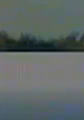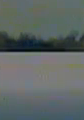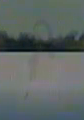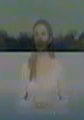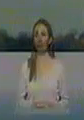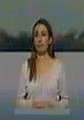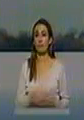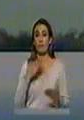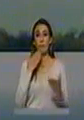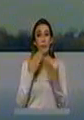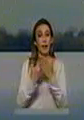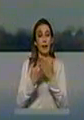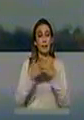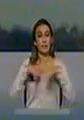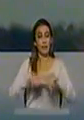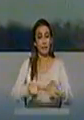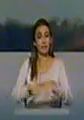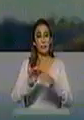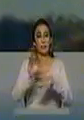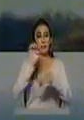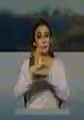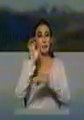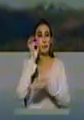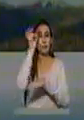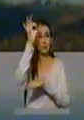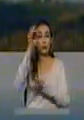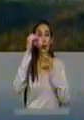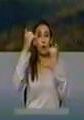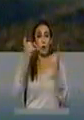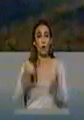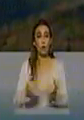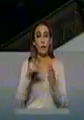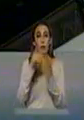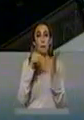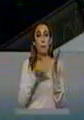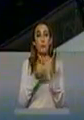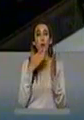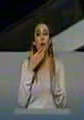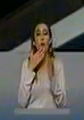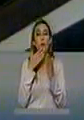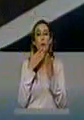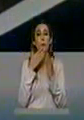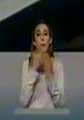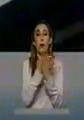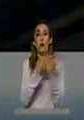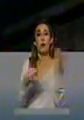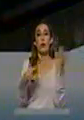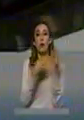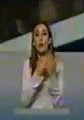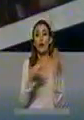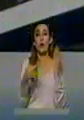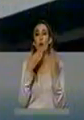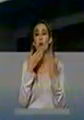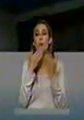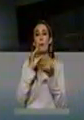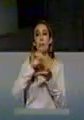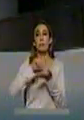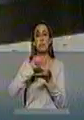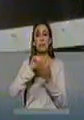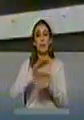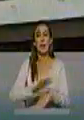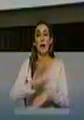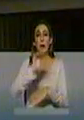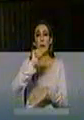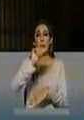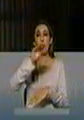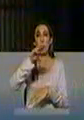Gracias por seguir con nosotros aquí en Ecuador al Futuro. Hoy este programa lo grabamos desde la ciudad de Bahía de Caracas, cabecera